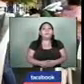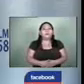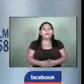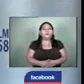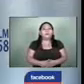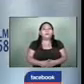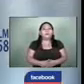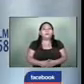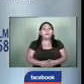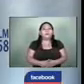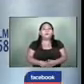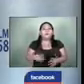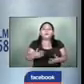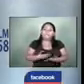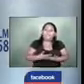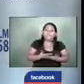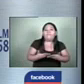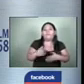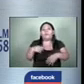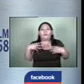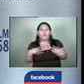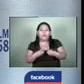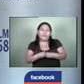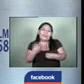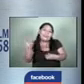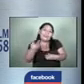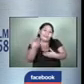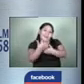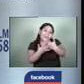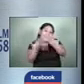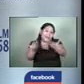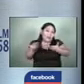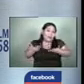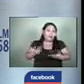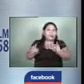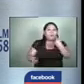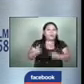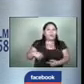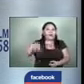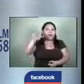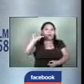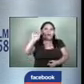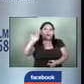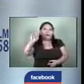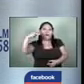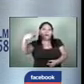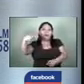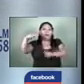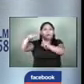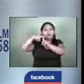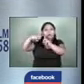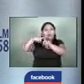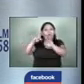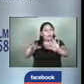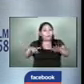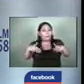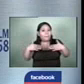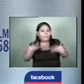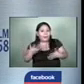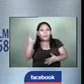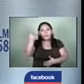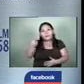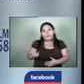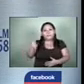En nuestro servicio social solicitamos donantes de plasma del tipo ARH positivo para Milton